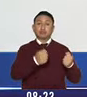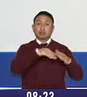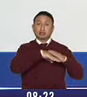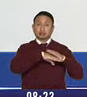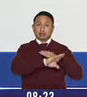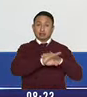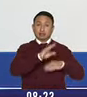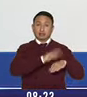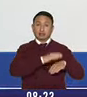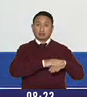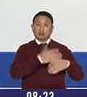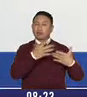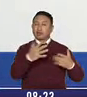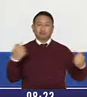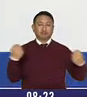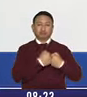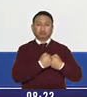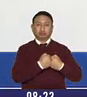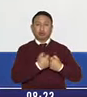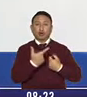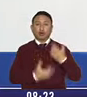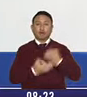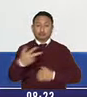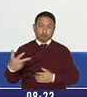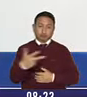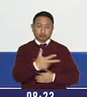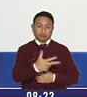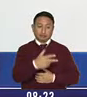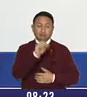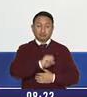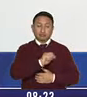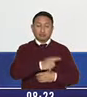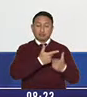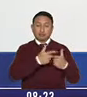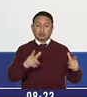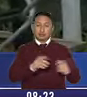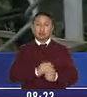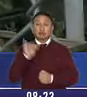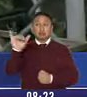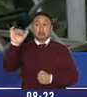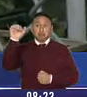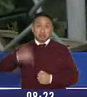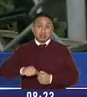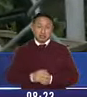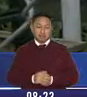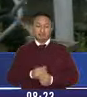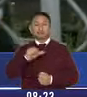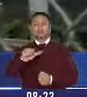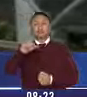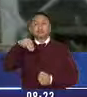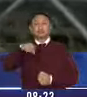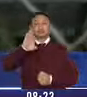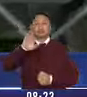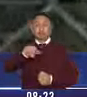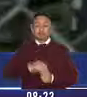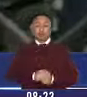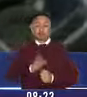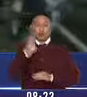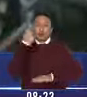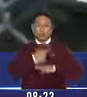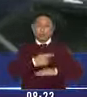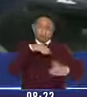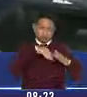por accidente de tránsito están judicializados, que también sean liberados los días sábados. Datos de la AMT establecen que por día ingresan